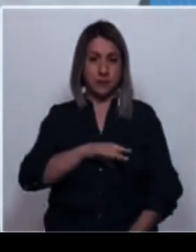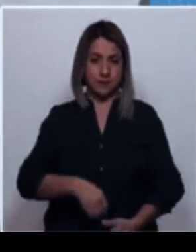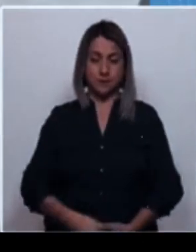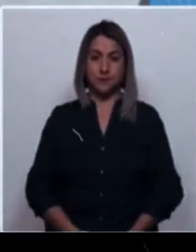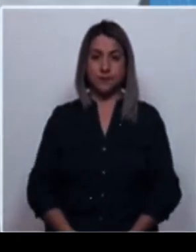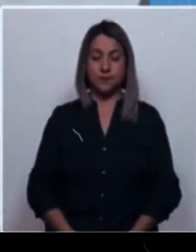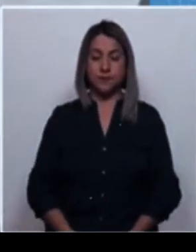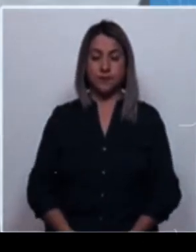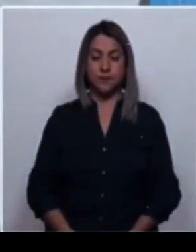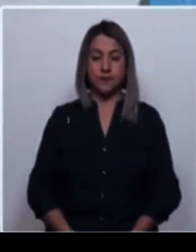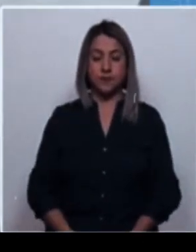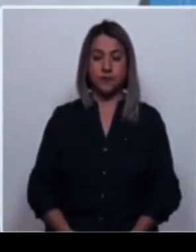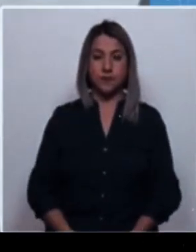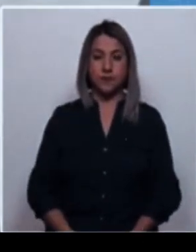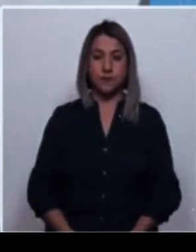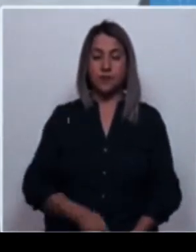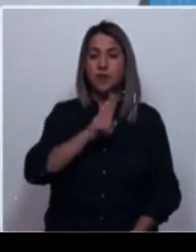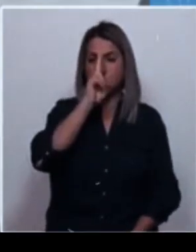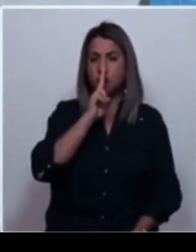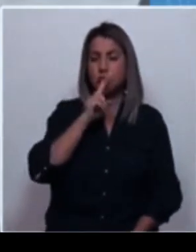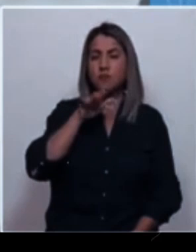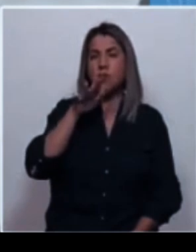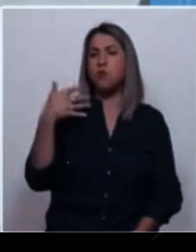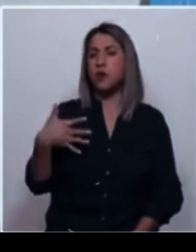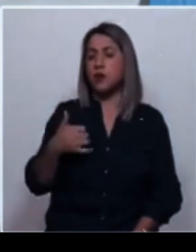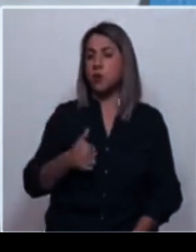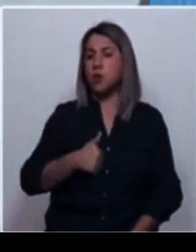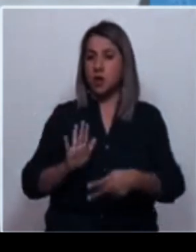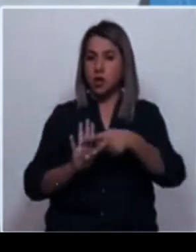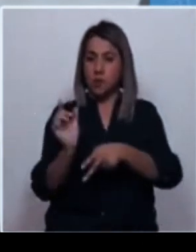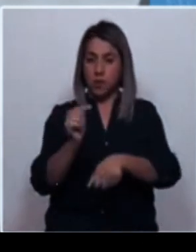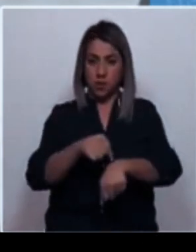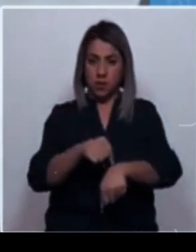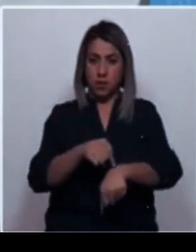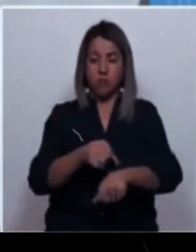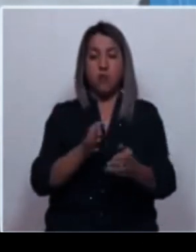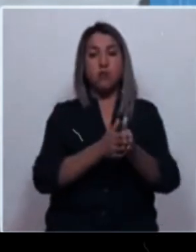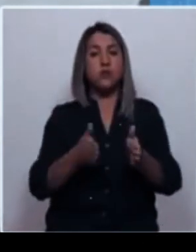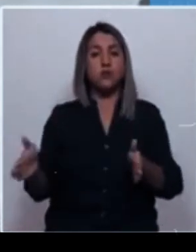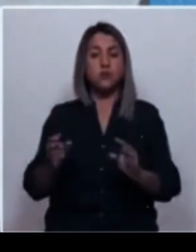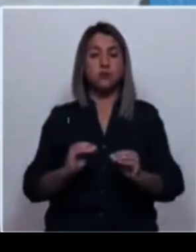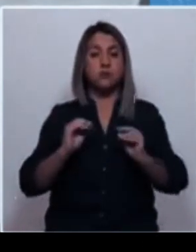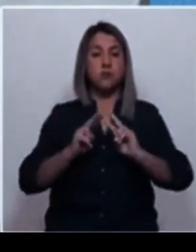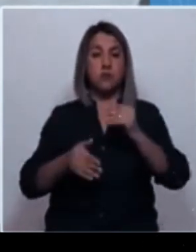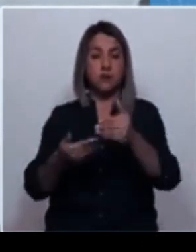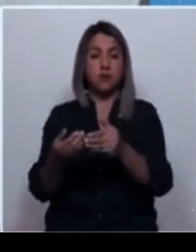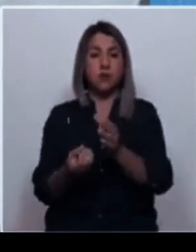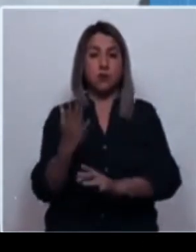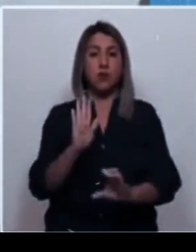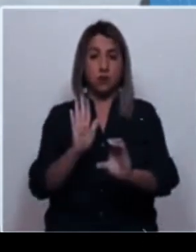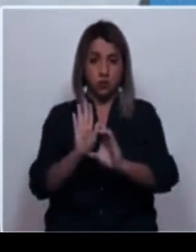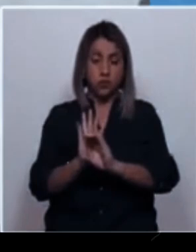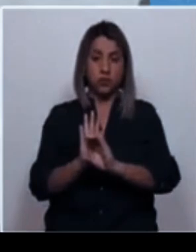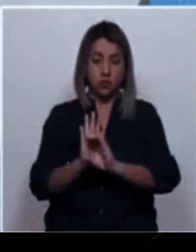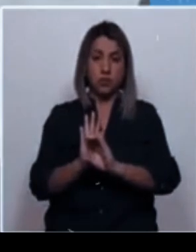me voy a referir al rol fundamental tiene que cumplir las normas transitorias en el proceso de implementación de una nueva constitución